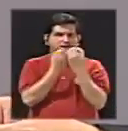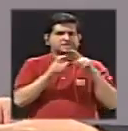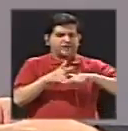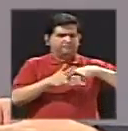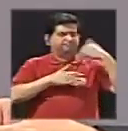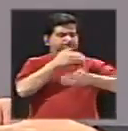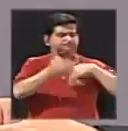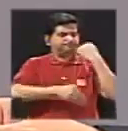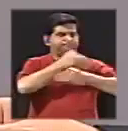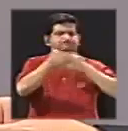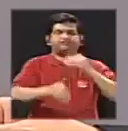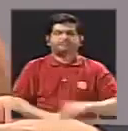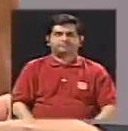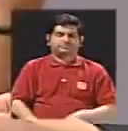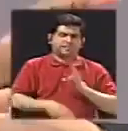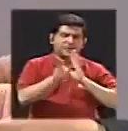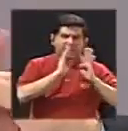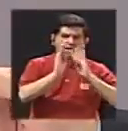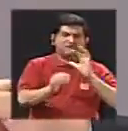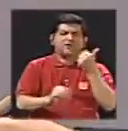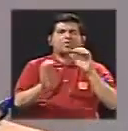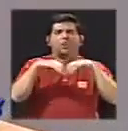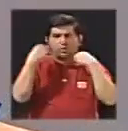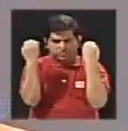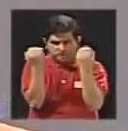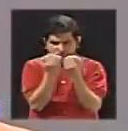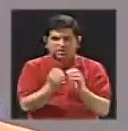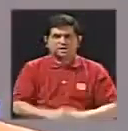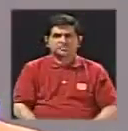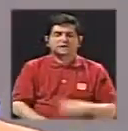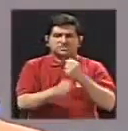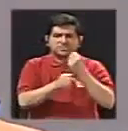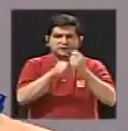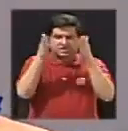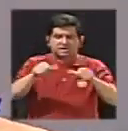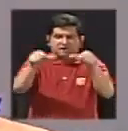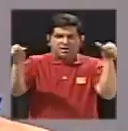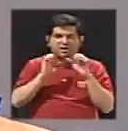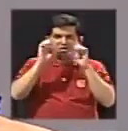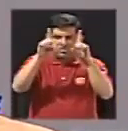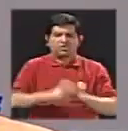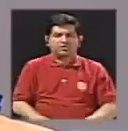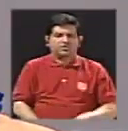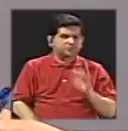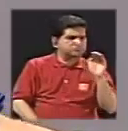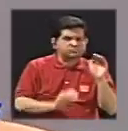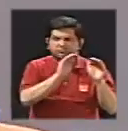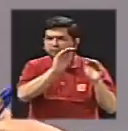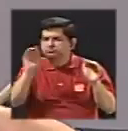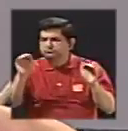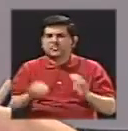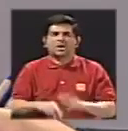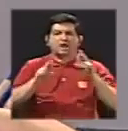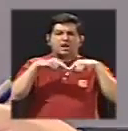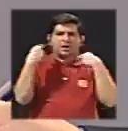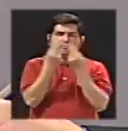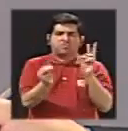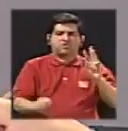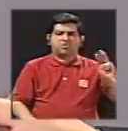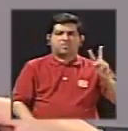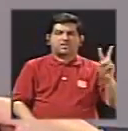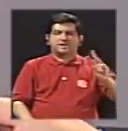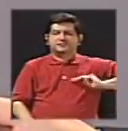proceso de conversar con las otras organizaciones de trabajadores de la educación y vamos a la audiencia con la señora